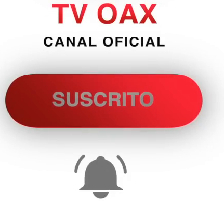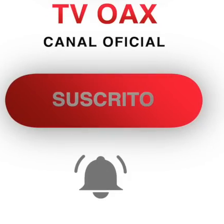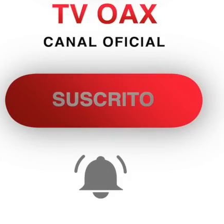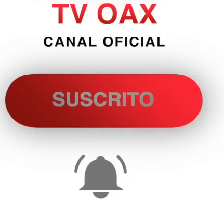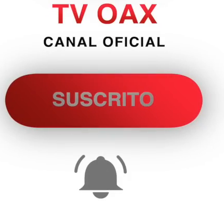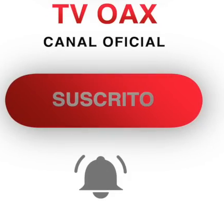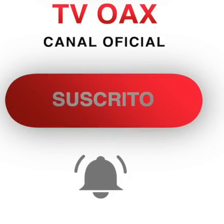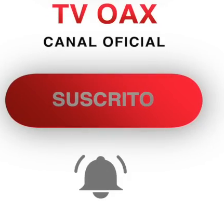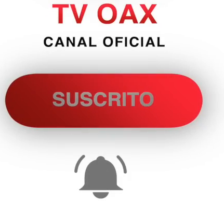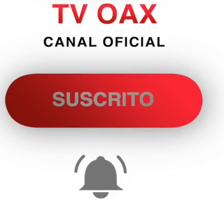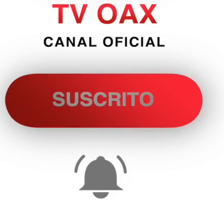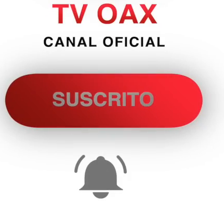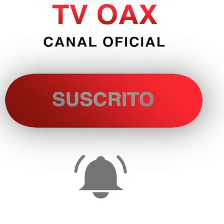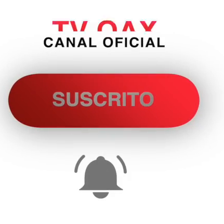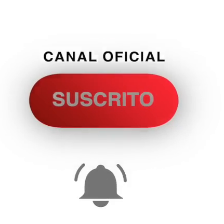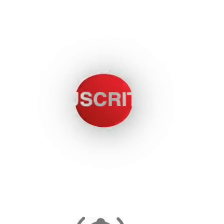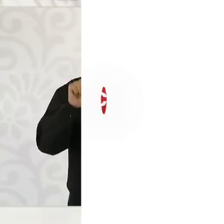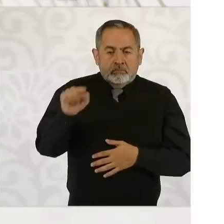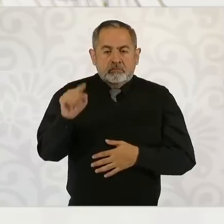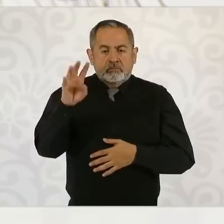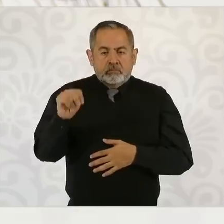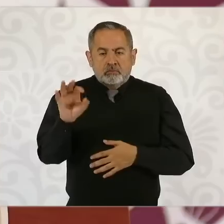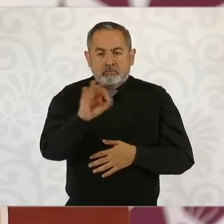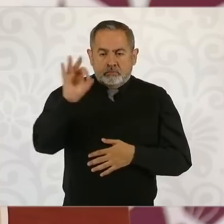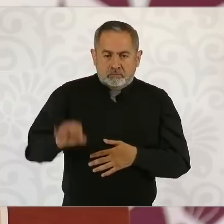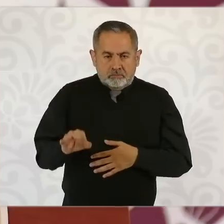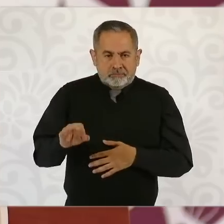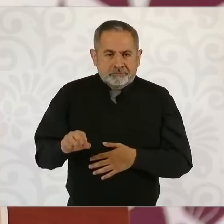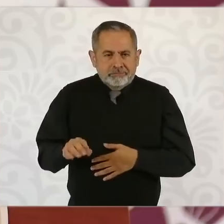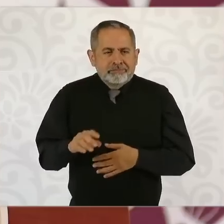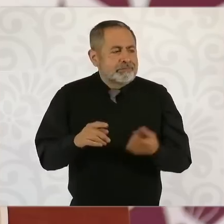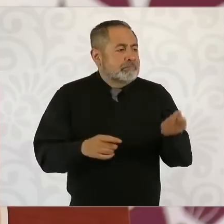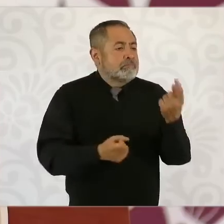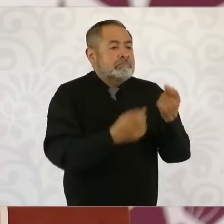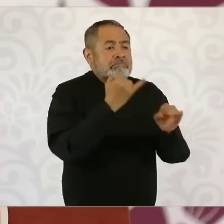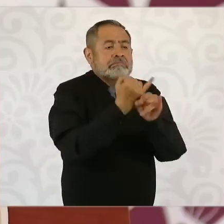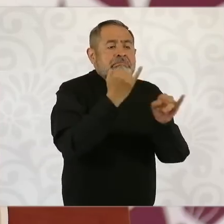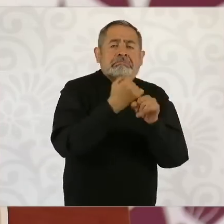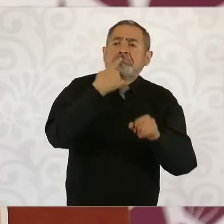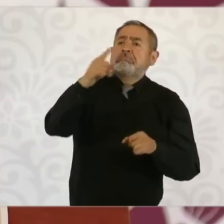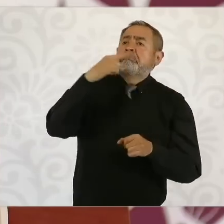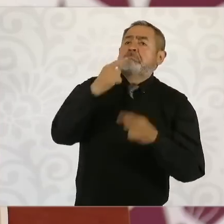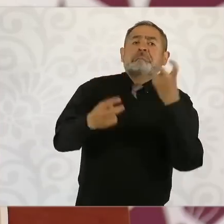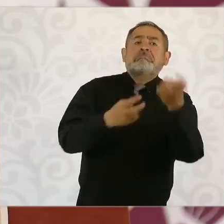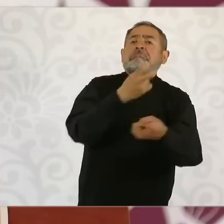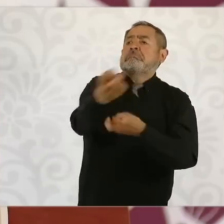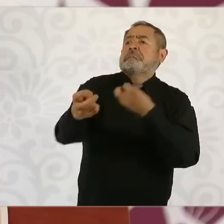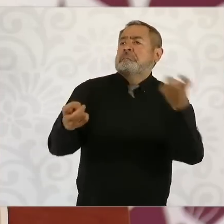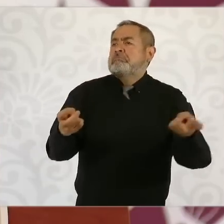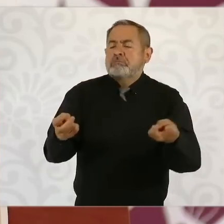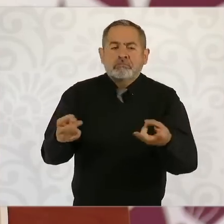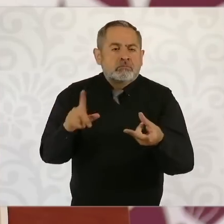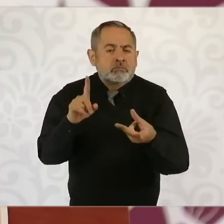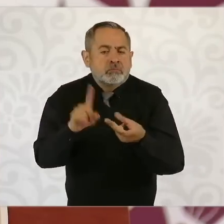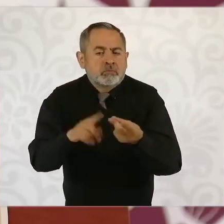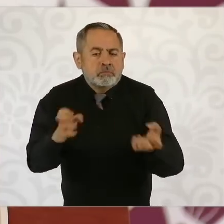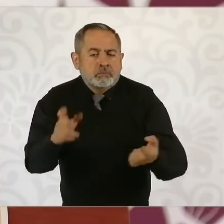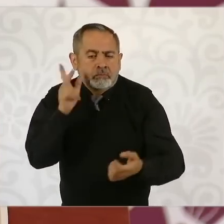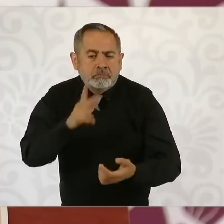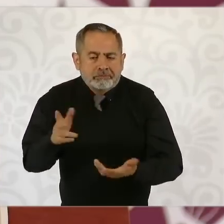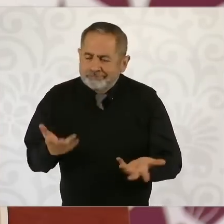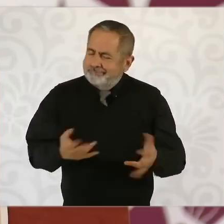el 99.9%, y repito, son denuncias en redes sociales, que ya sabemos,